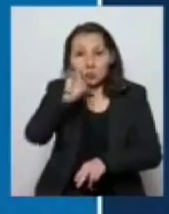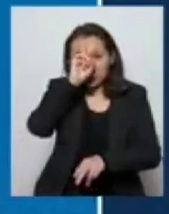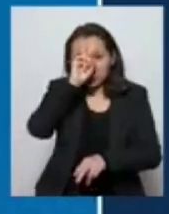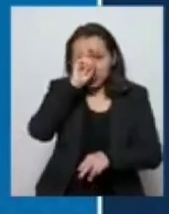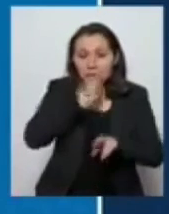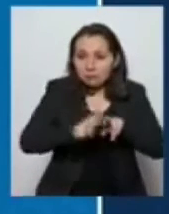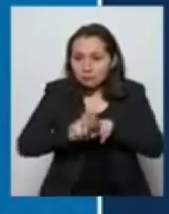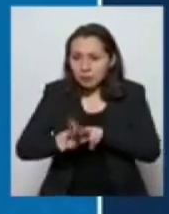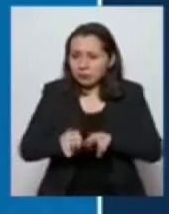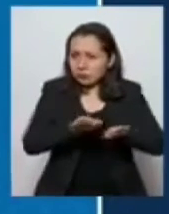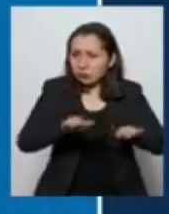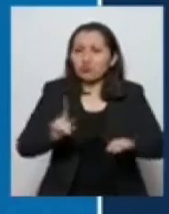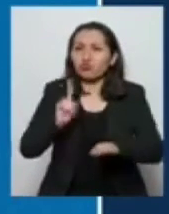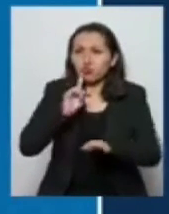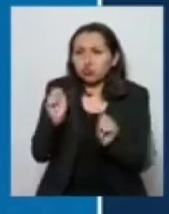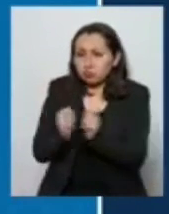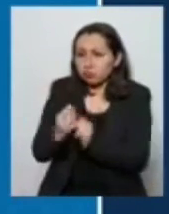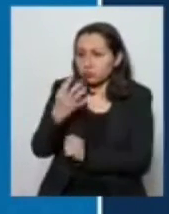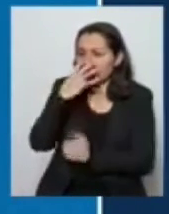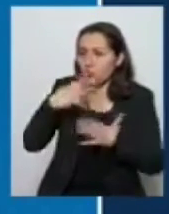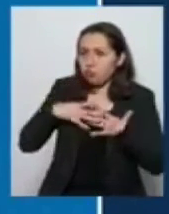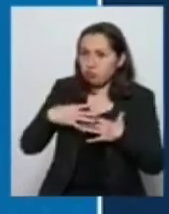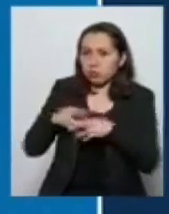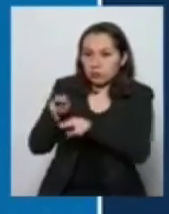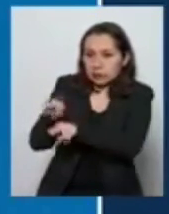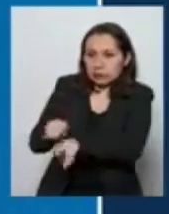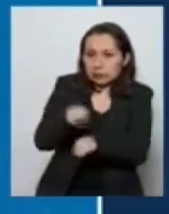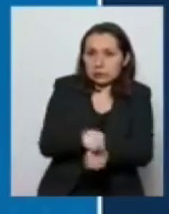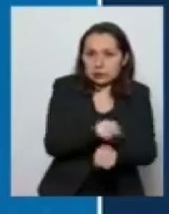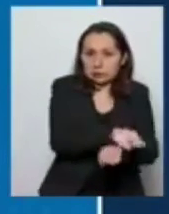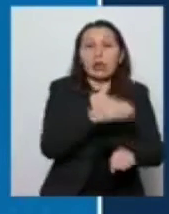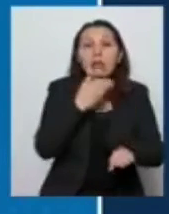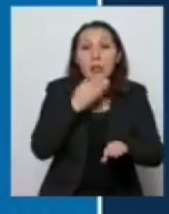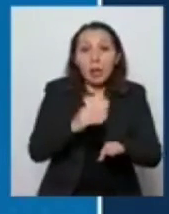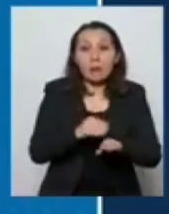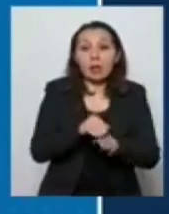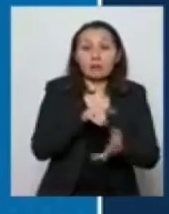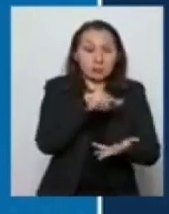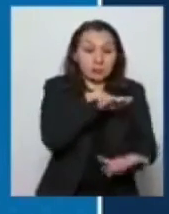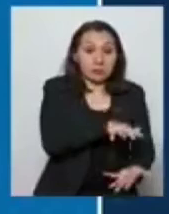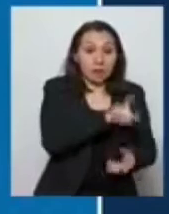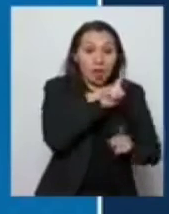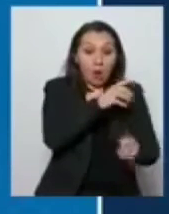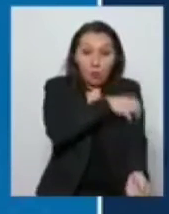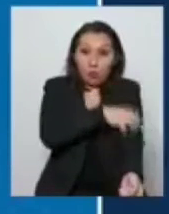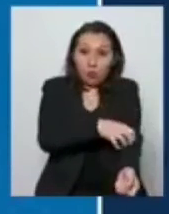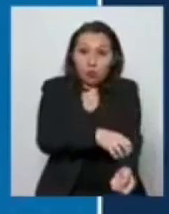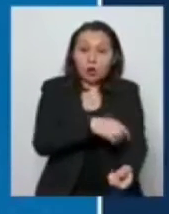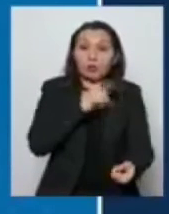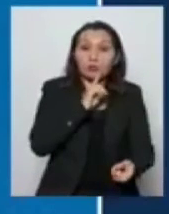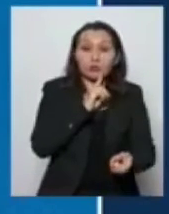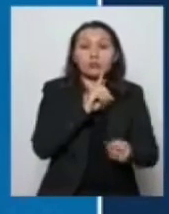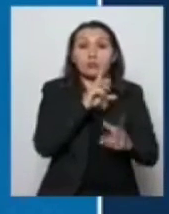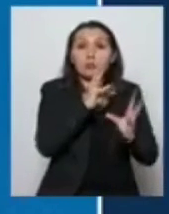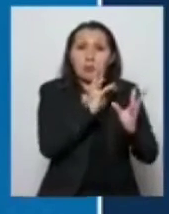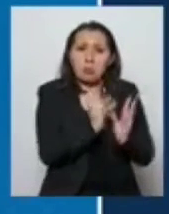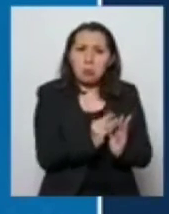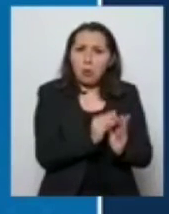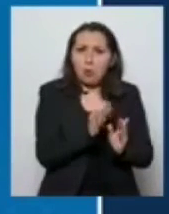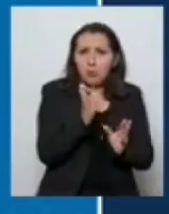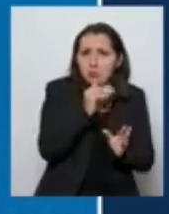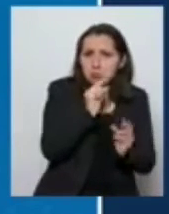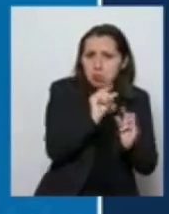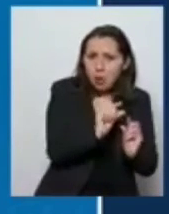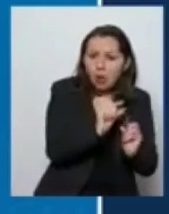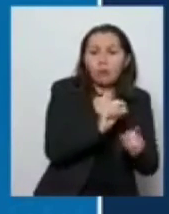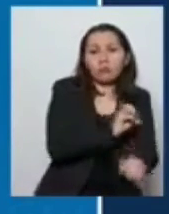país fuertemente. Hemos trasladado también ventiladores de algunas regiones que están teniendo un número bajo de